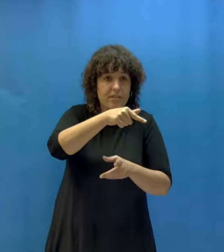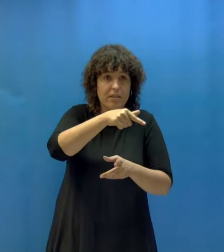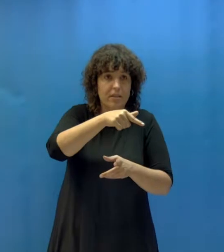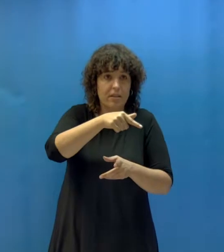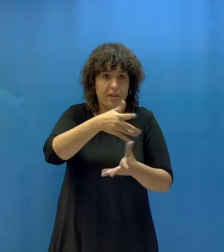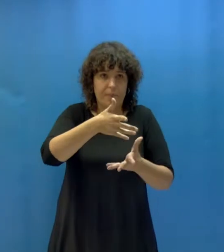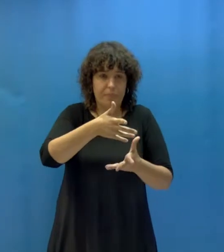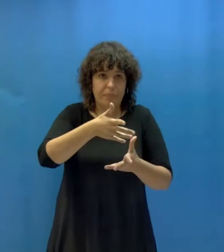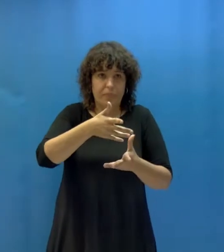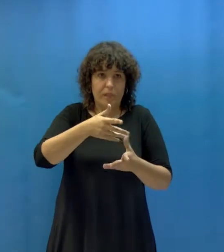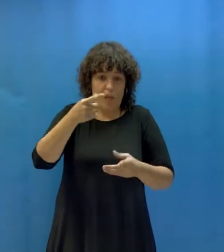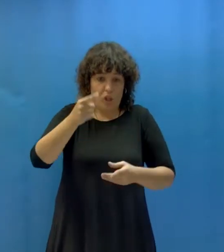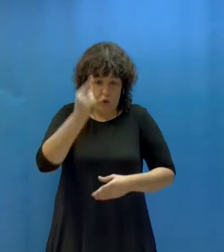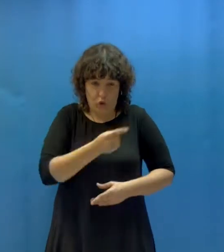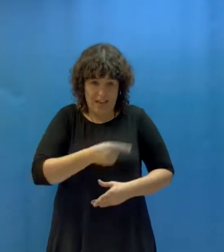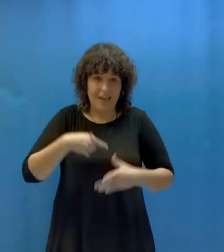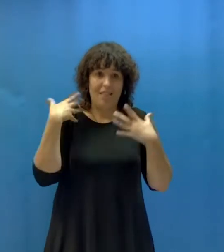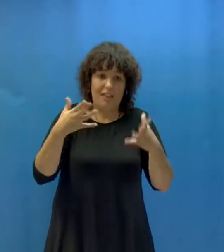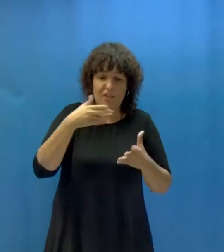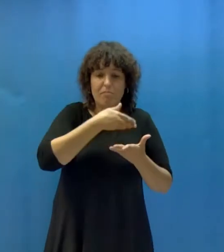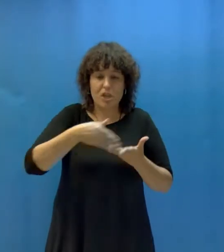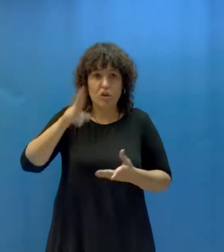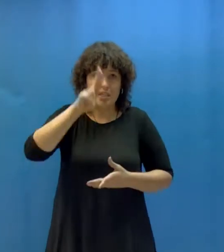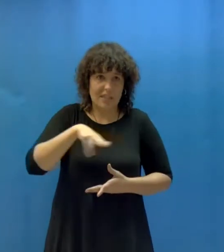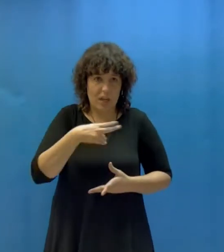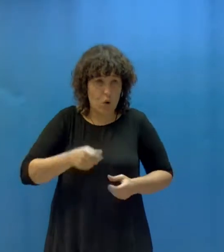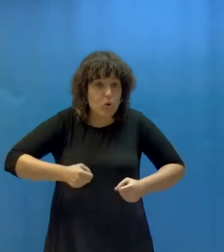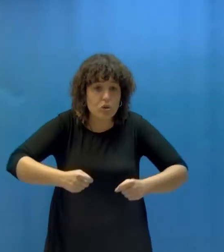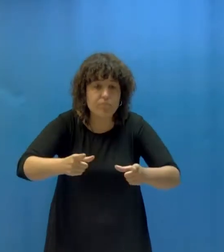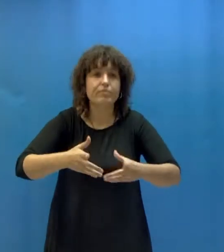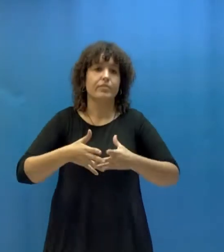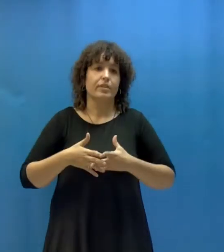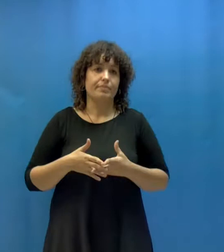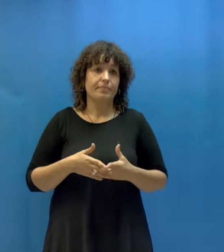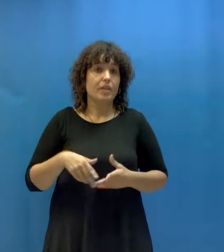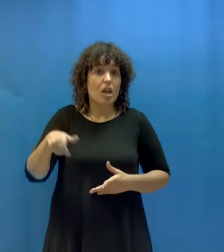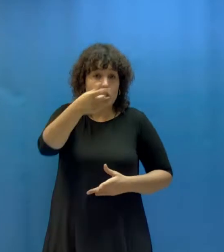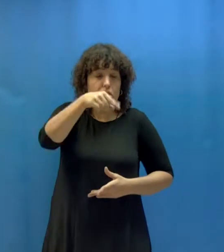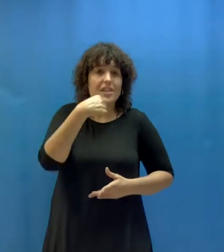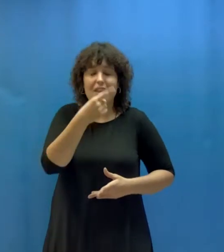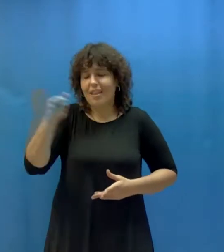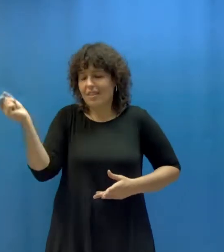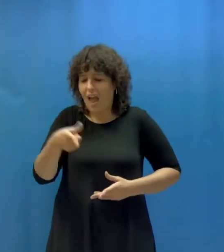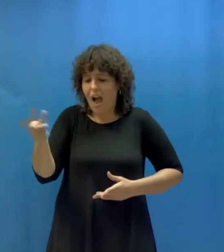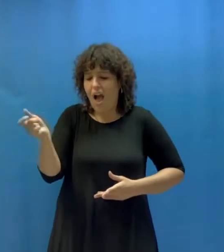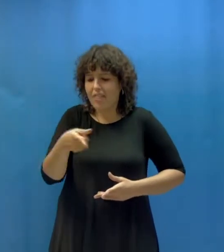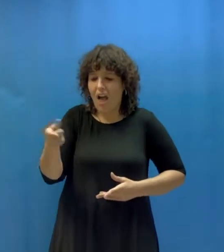desdeñable cifra de 10 millones de euros. Con la de veces que dijeron esto ustedes, que a ustedes no